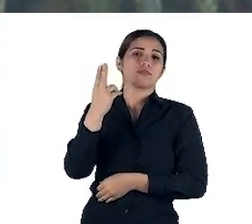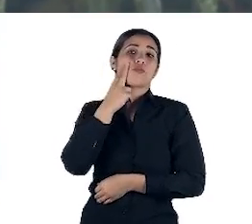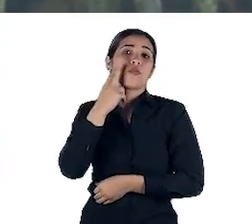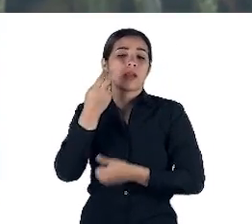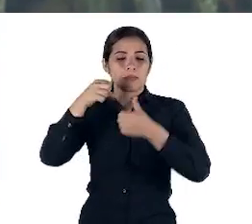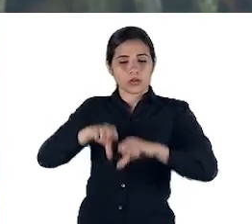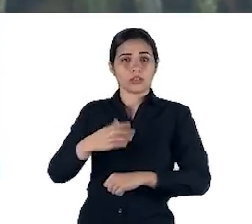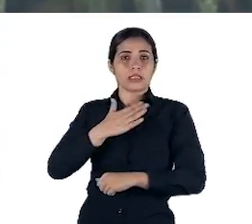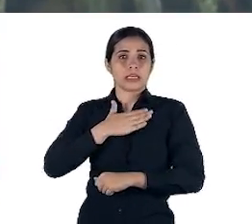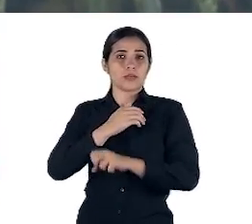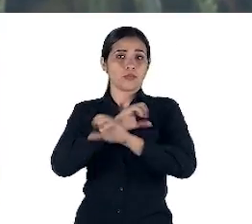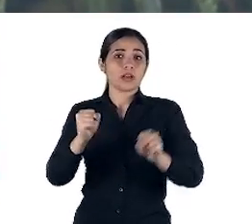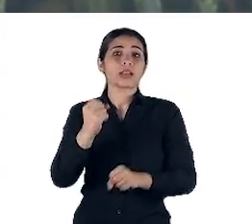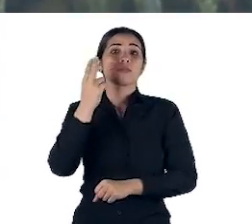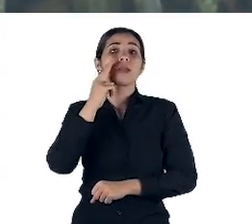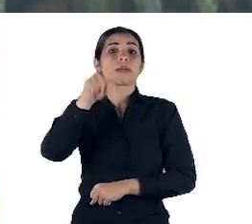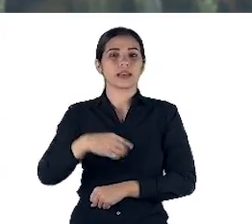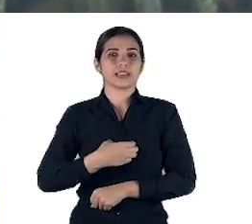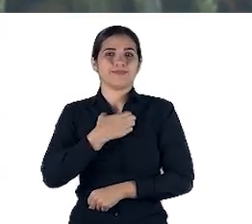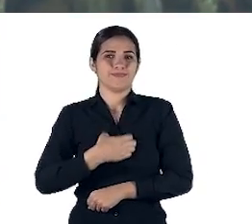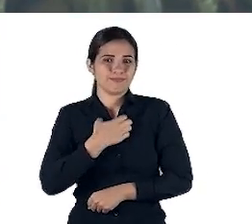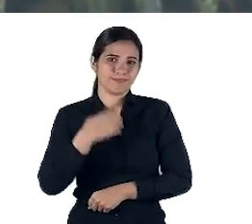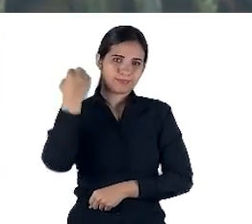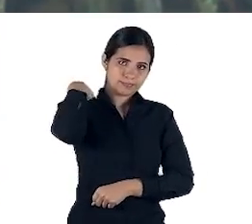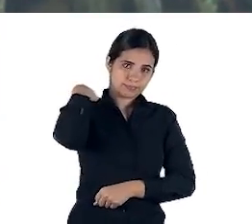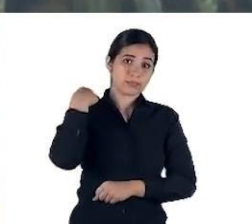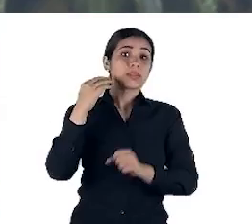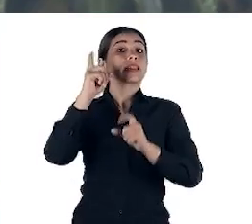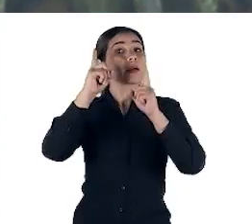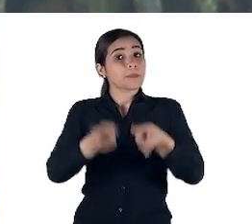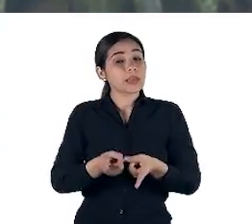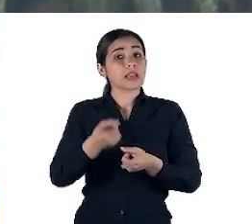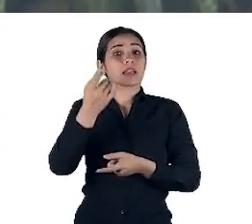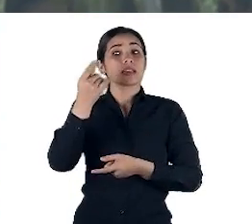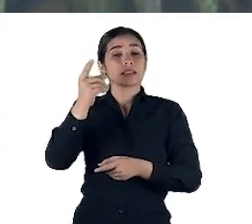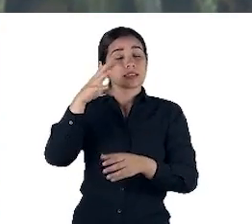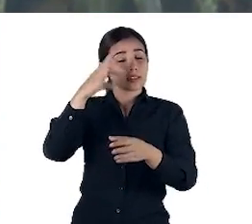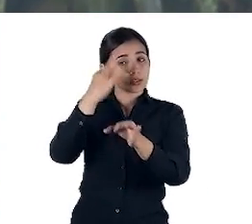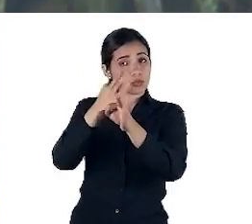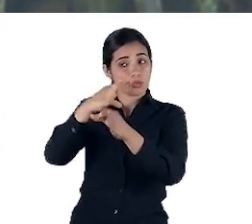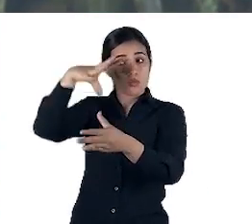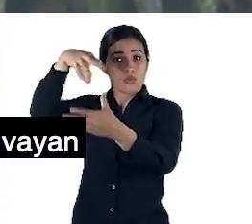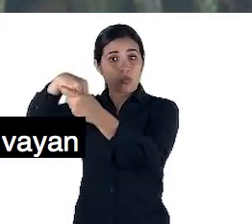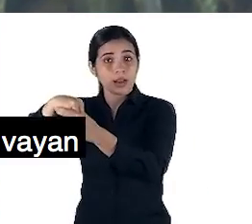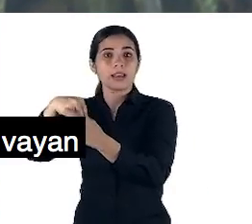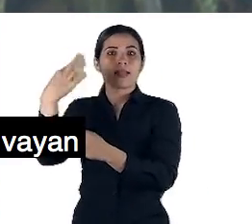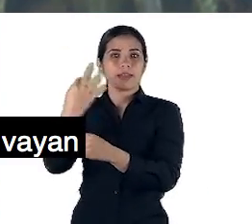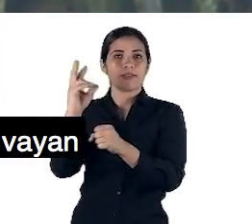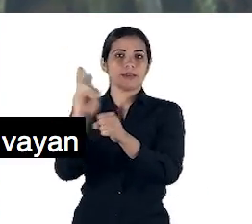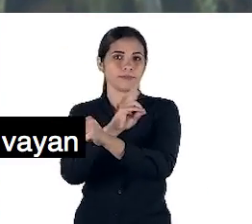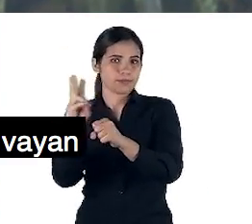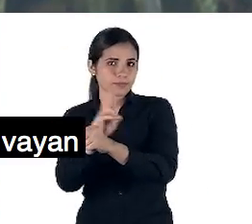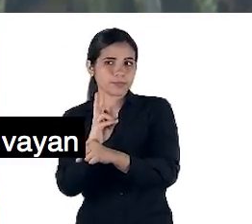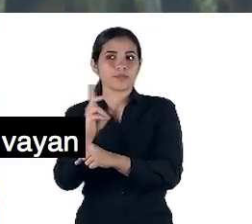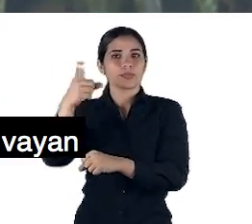a aumentar los problemas respiratorios. Luego está en la escuela, que también hay que hacer una promoción para la prevención, ¿verdad? Tanto las